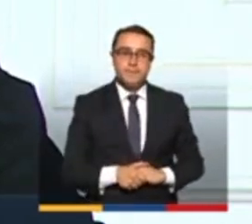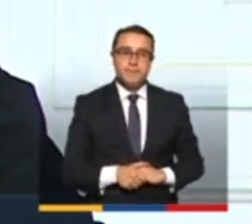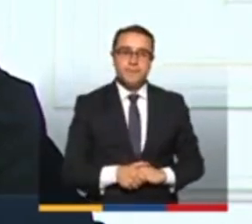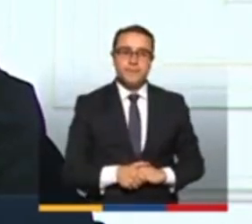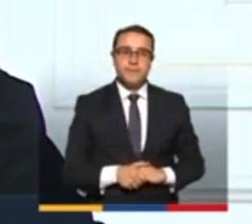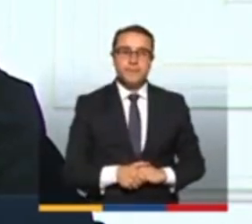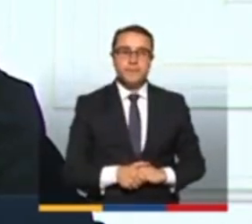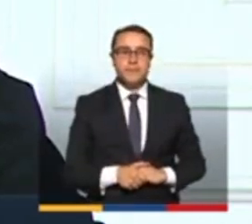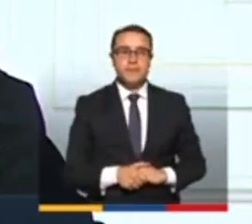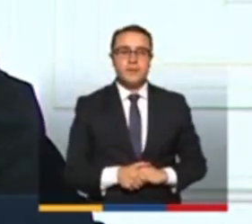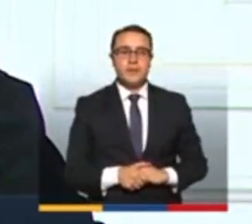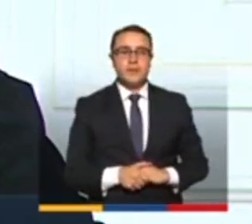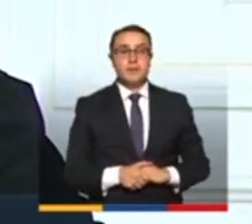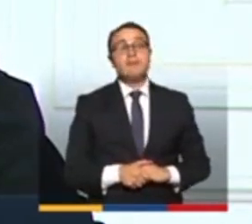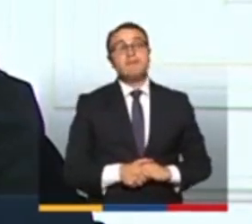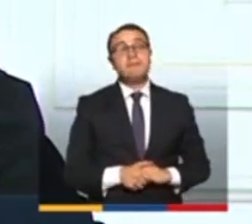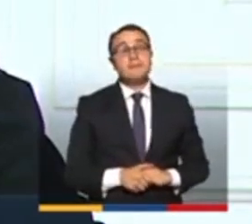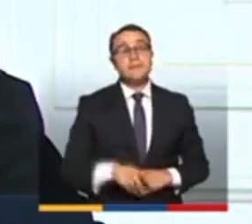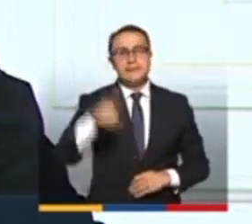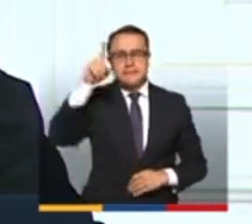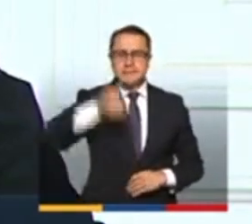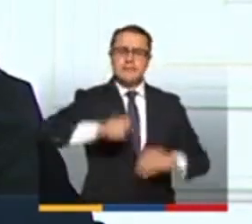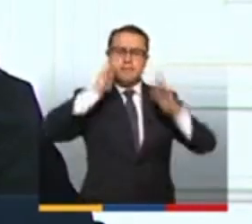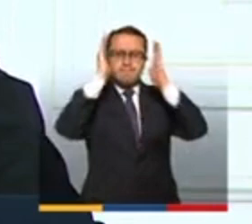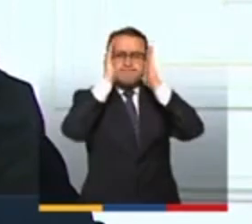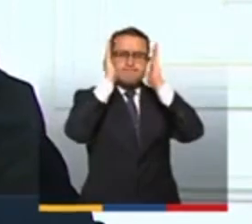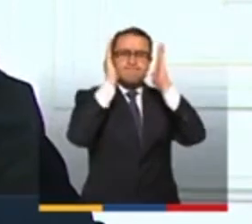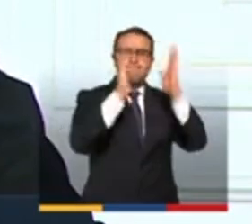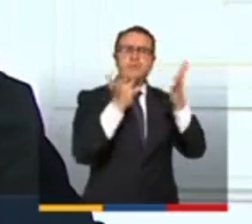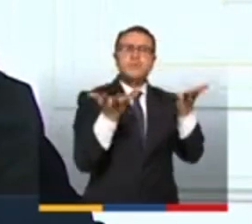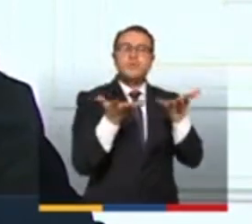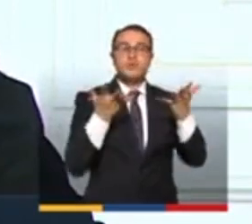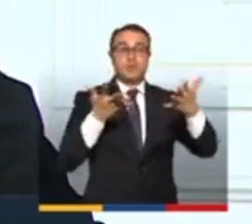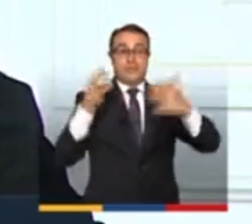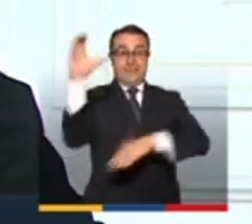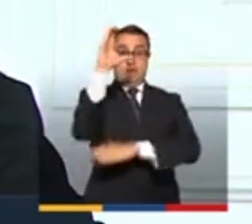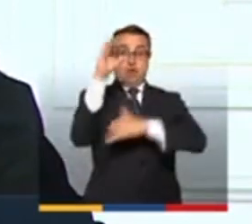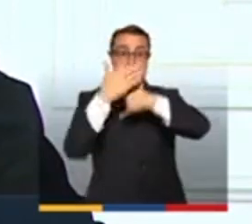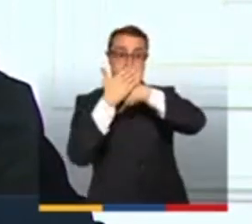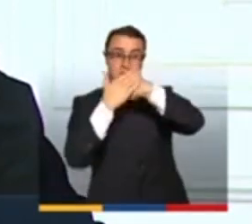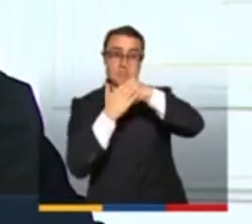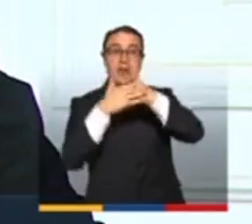Merece especial atención el tema del Darién.